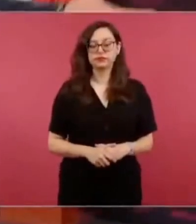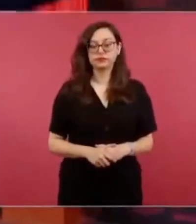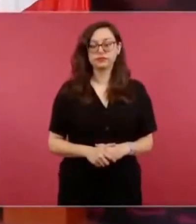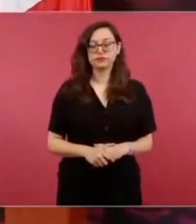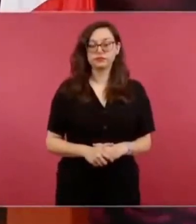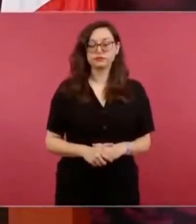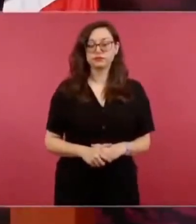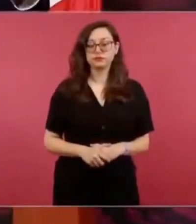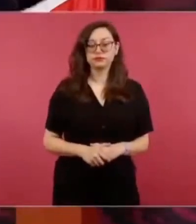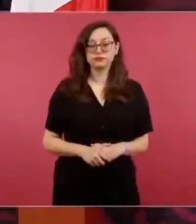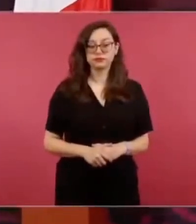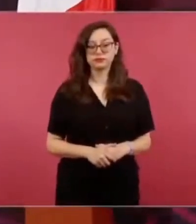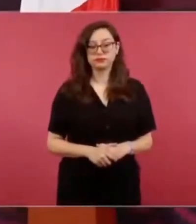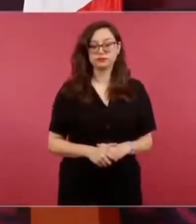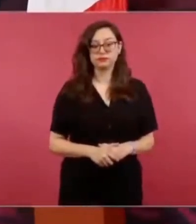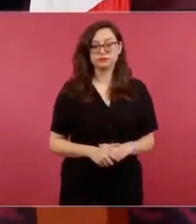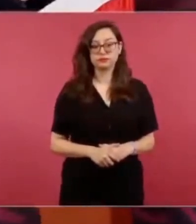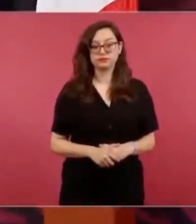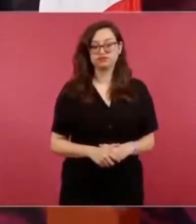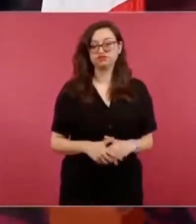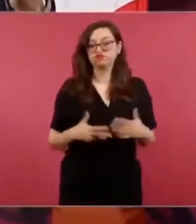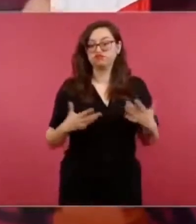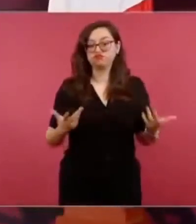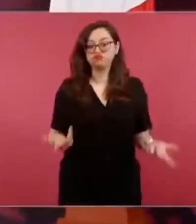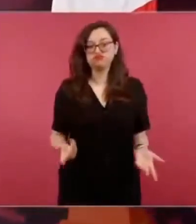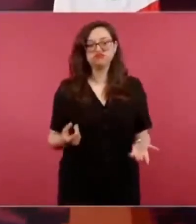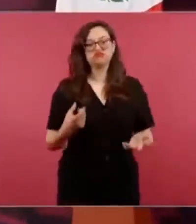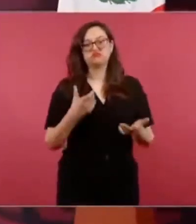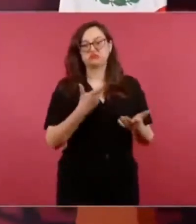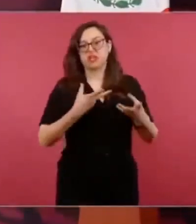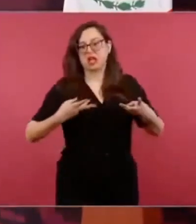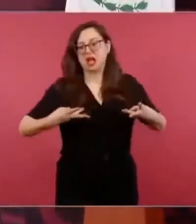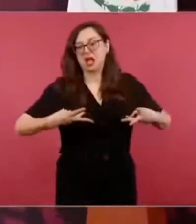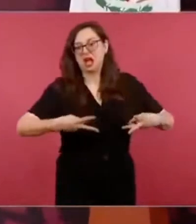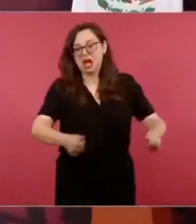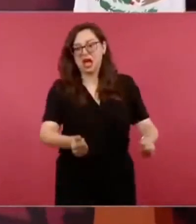Bueno, aviones de lujo,